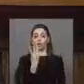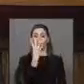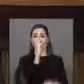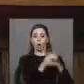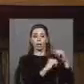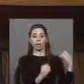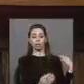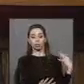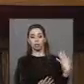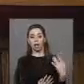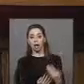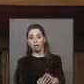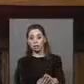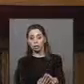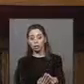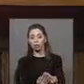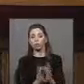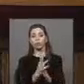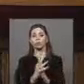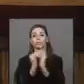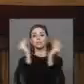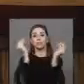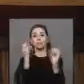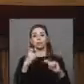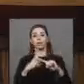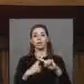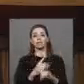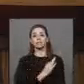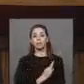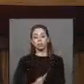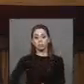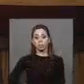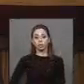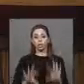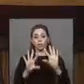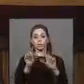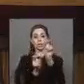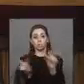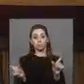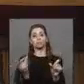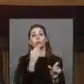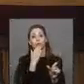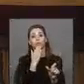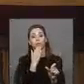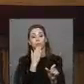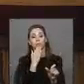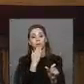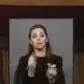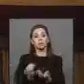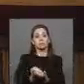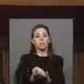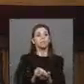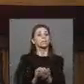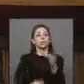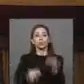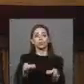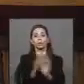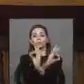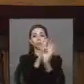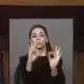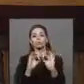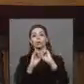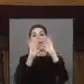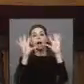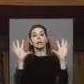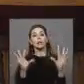Cuarenta años han pasado desde la desaparición de un exdiputado y al menos de diez personas más. Sin que judicialmente se haya logrado